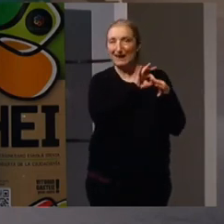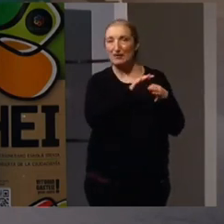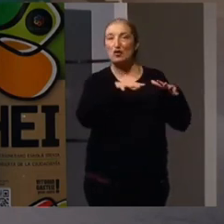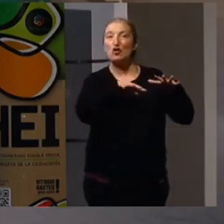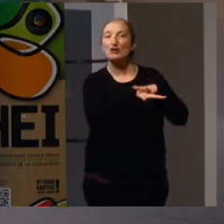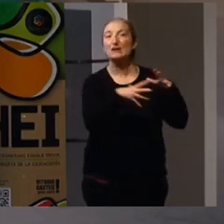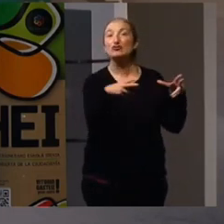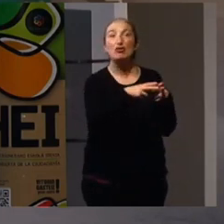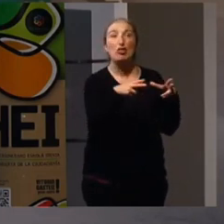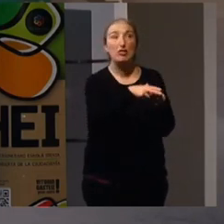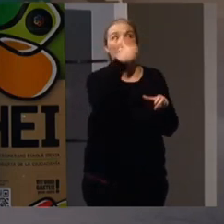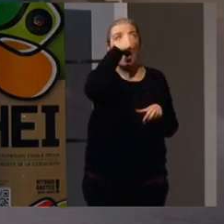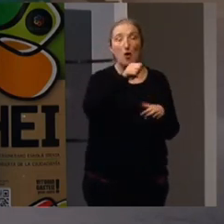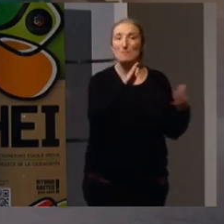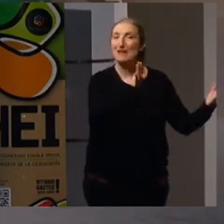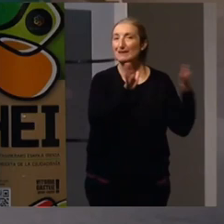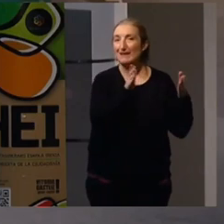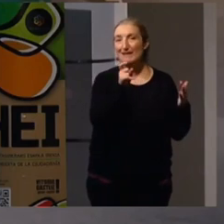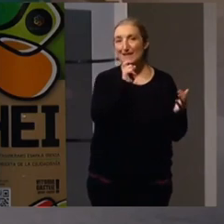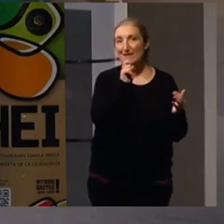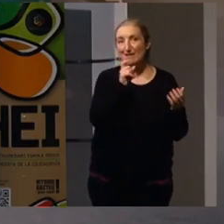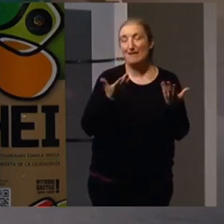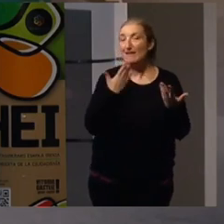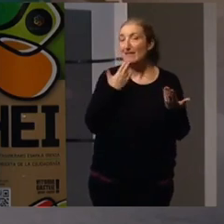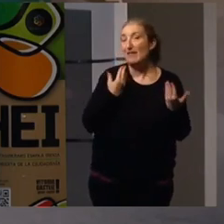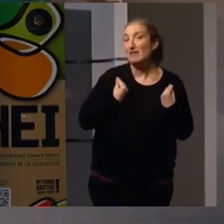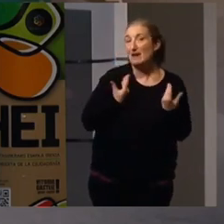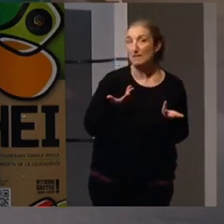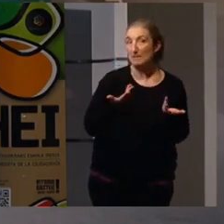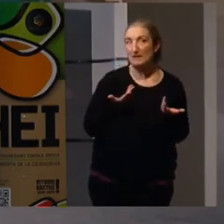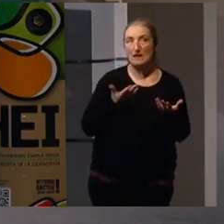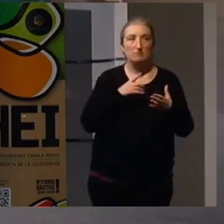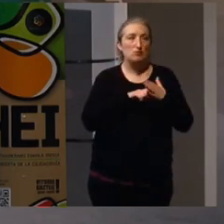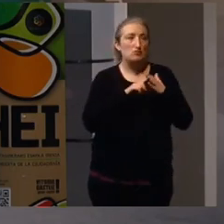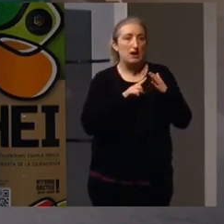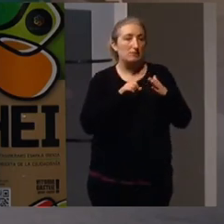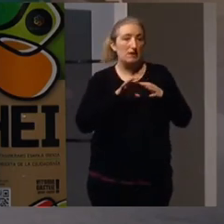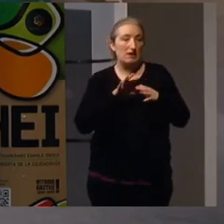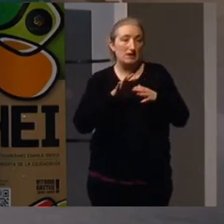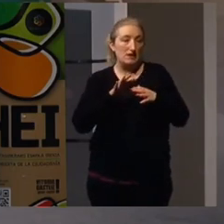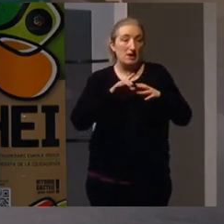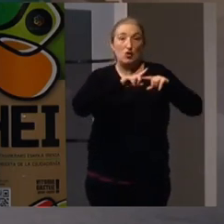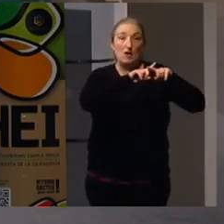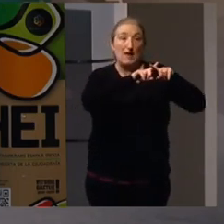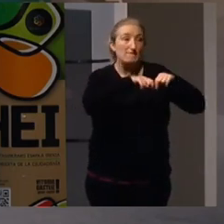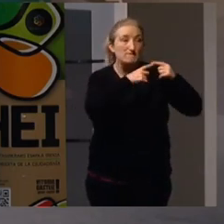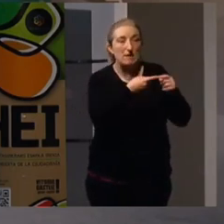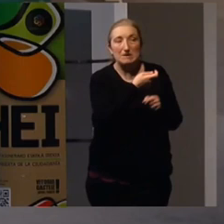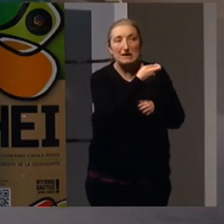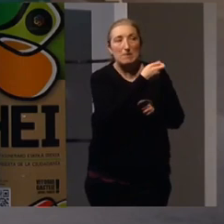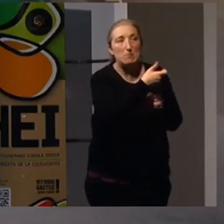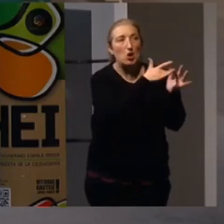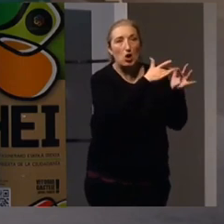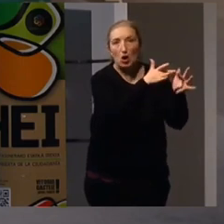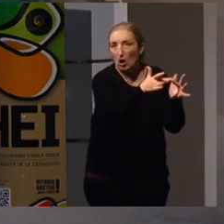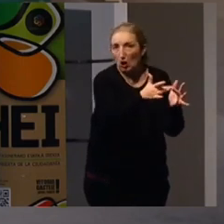Tiene mucho que ver con que los hombres en determinadas franjas de la vida y especialmente si han experimentado una crisis vital en la que han roto lazos con la poquita gente con la que tenían